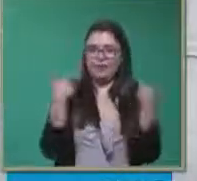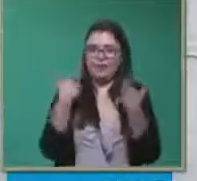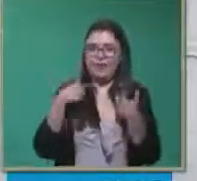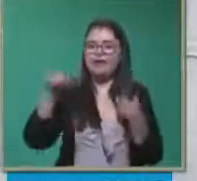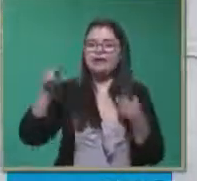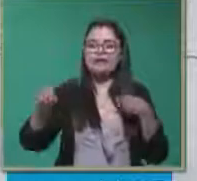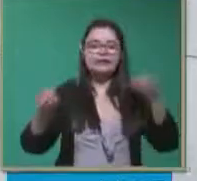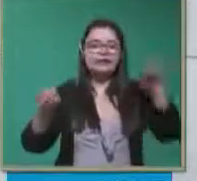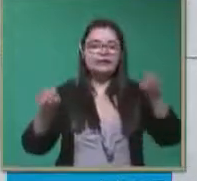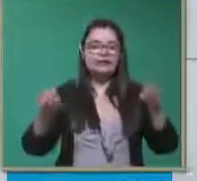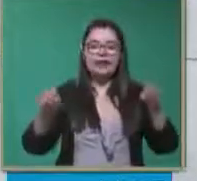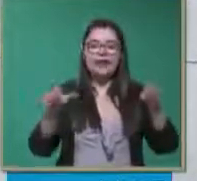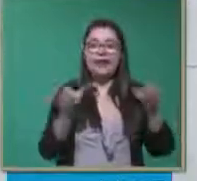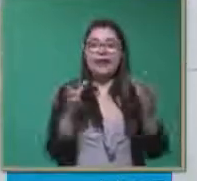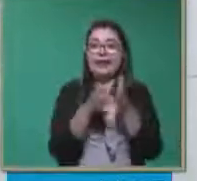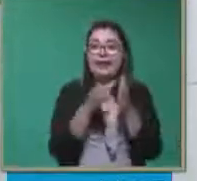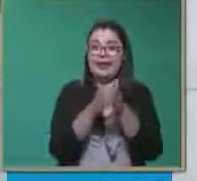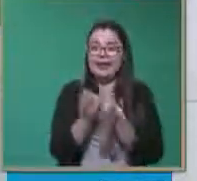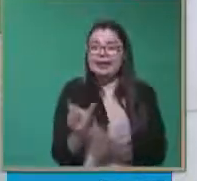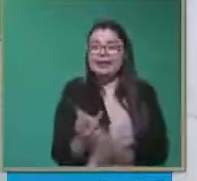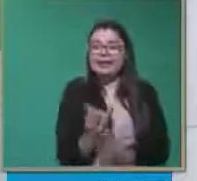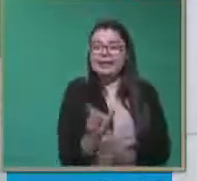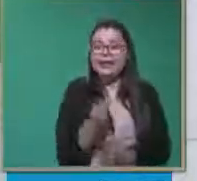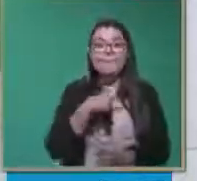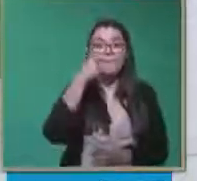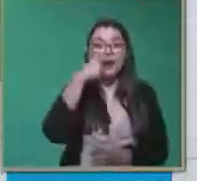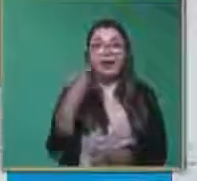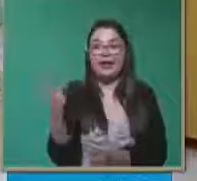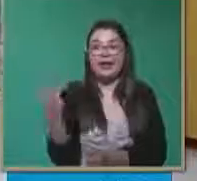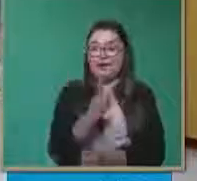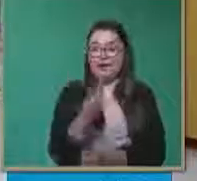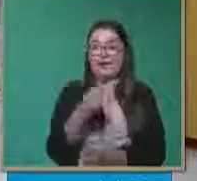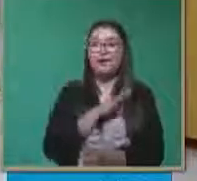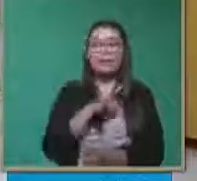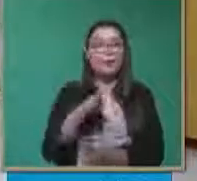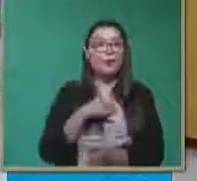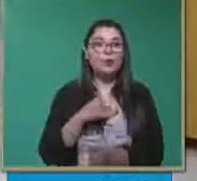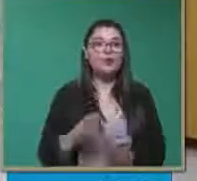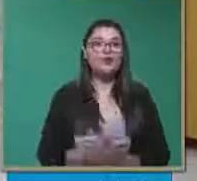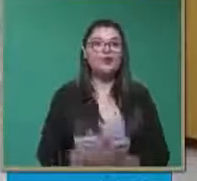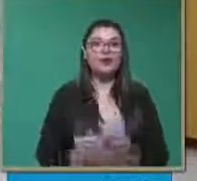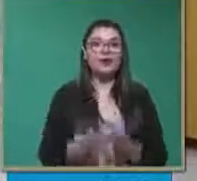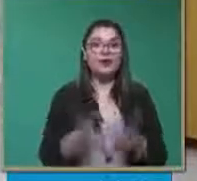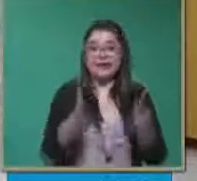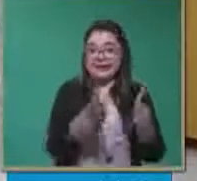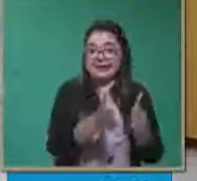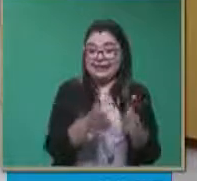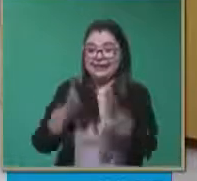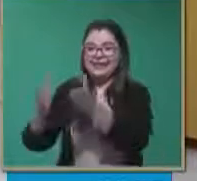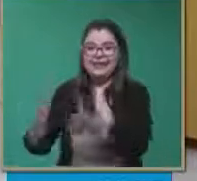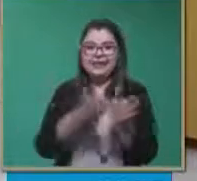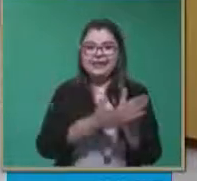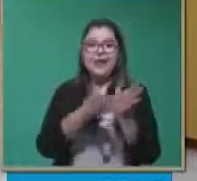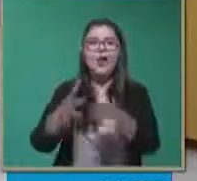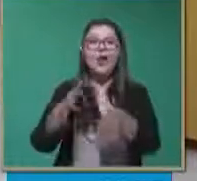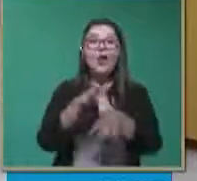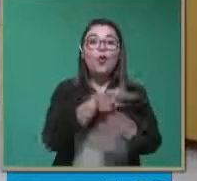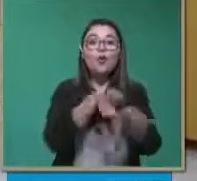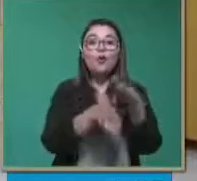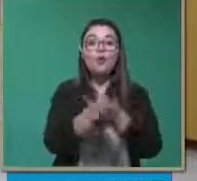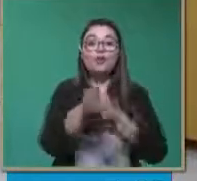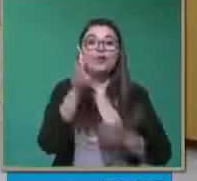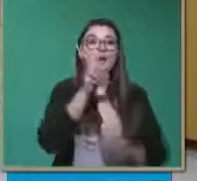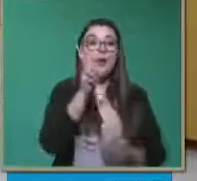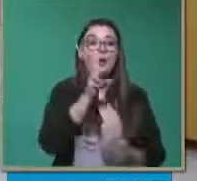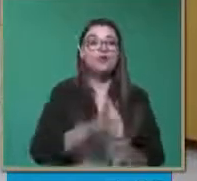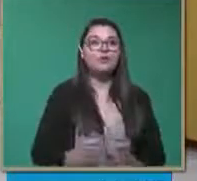los globos que deposite. ¿Nos ayudan a contar, niños? Maestra, bueno. Pero primero lo va a hacer una y luego lo va a hacer la otra para